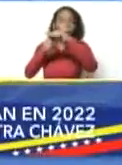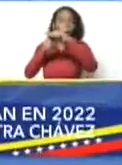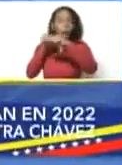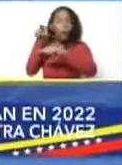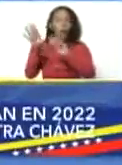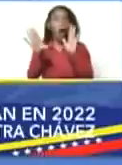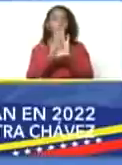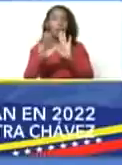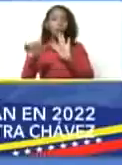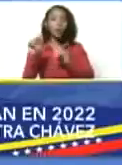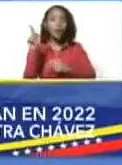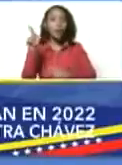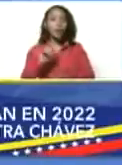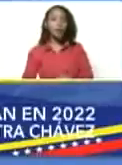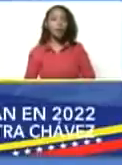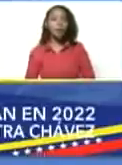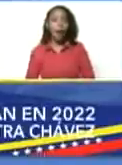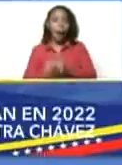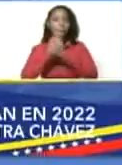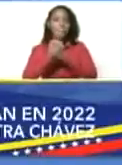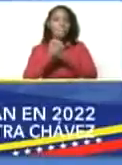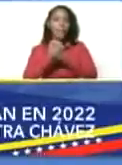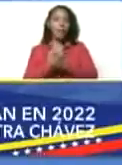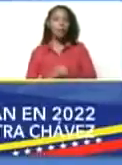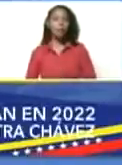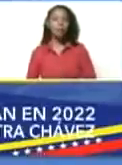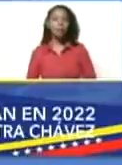constituyente. Camarada,